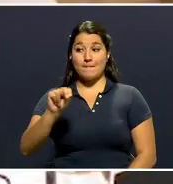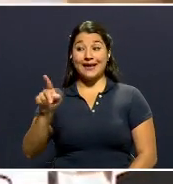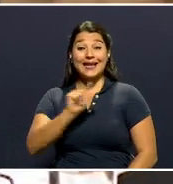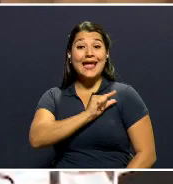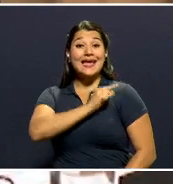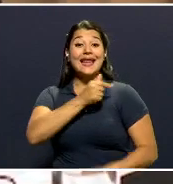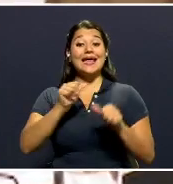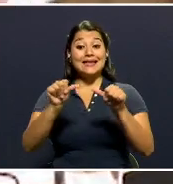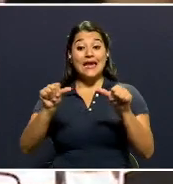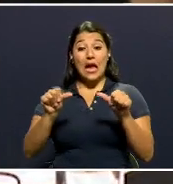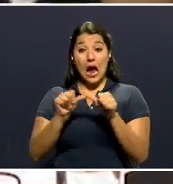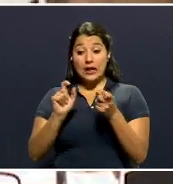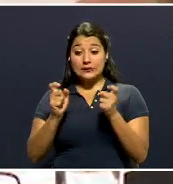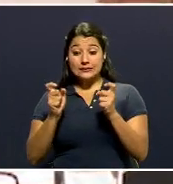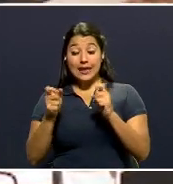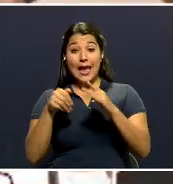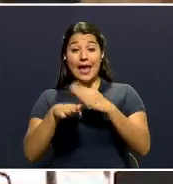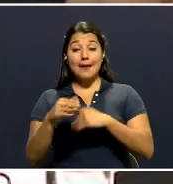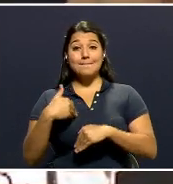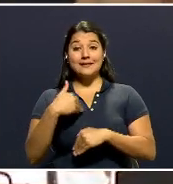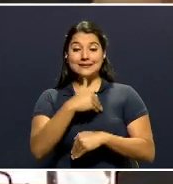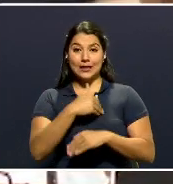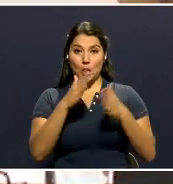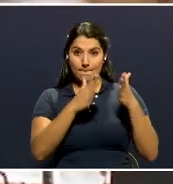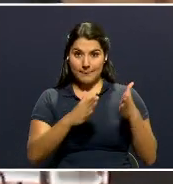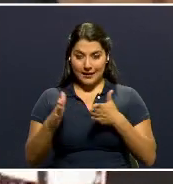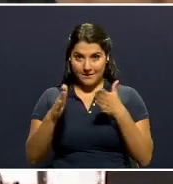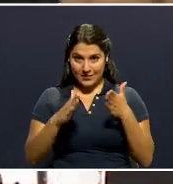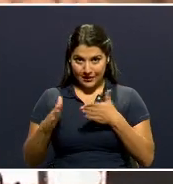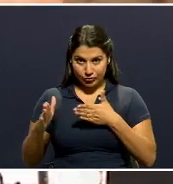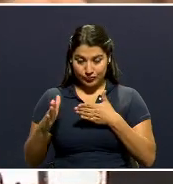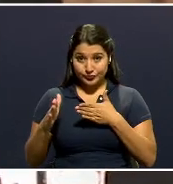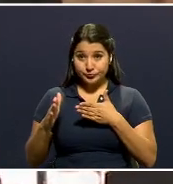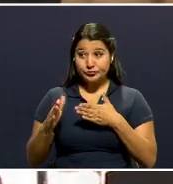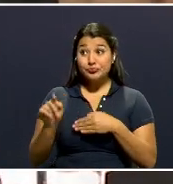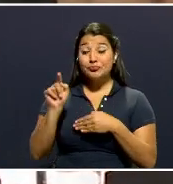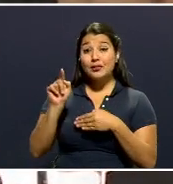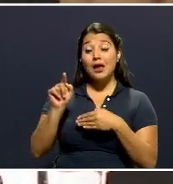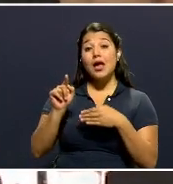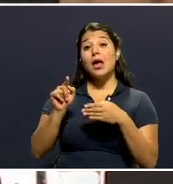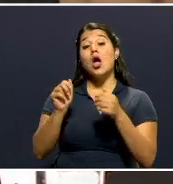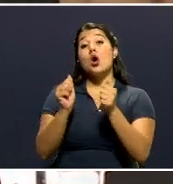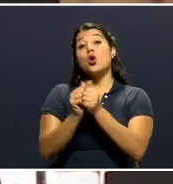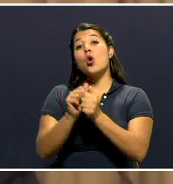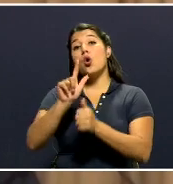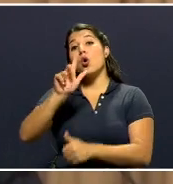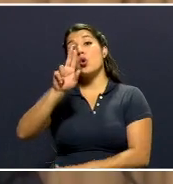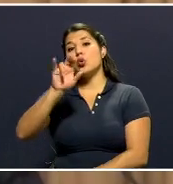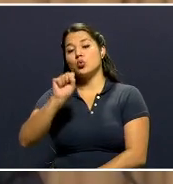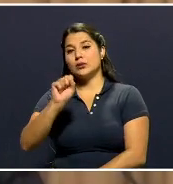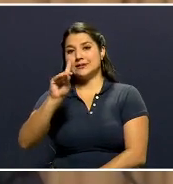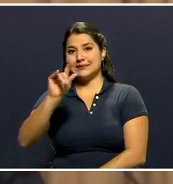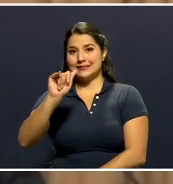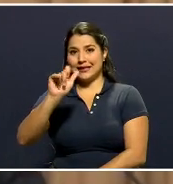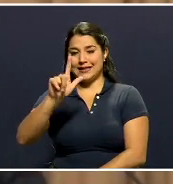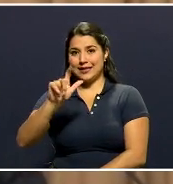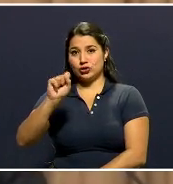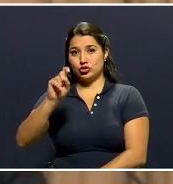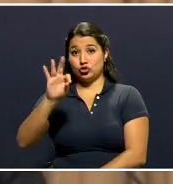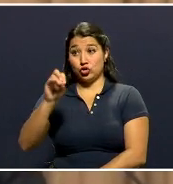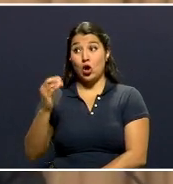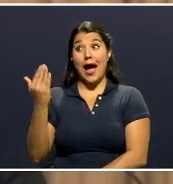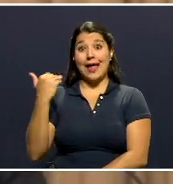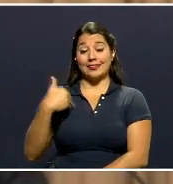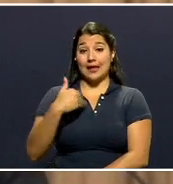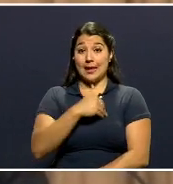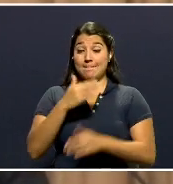modernización del Ministerio de Planificación, quien junto a Luis Daniel Soto, hoy ex viceministro de Planificación